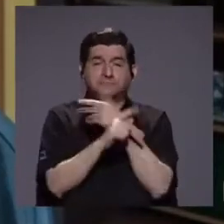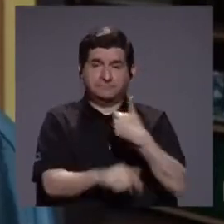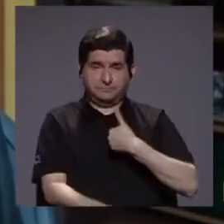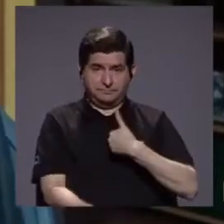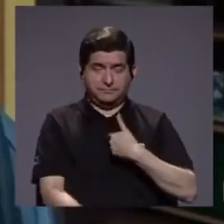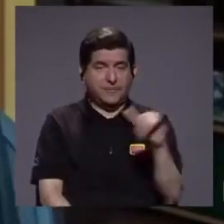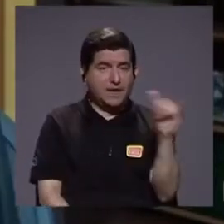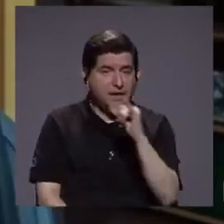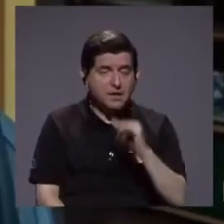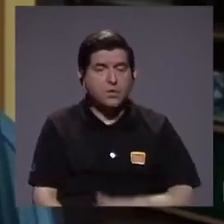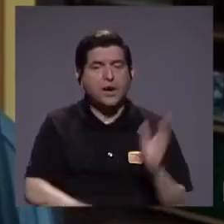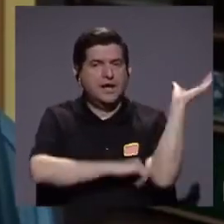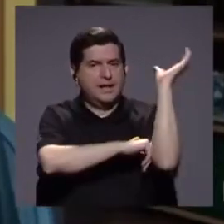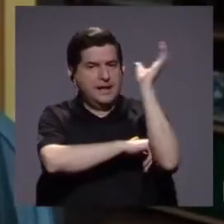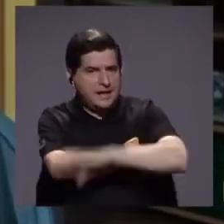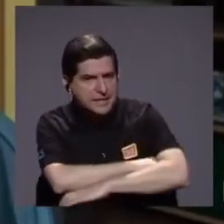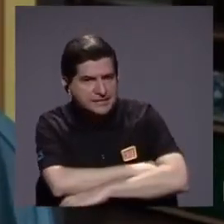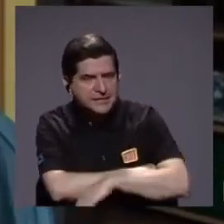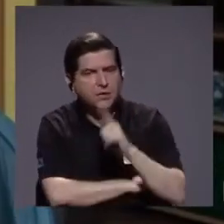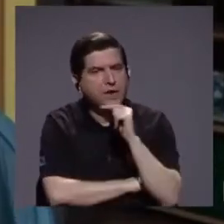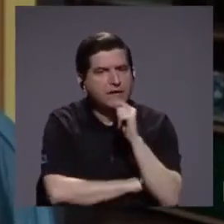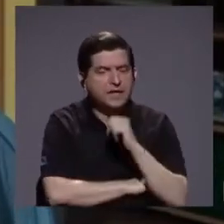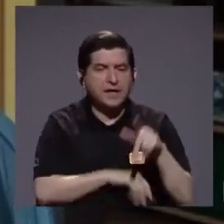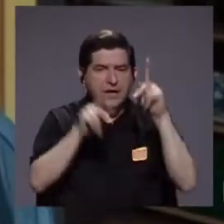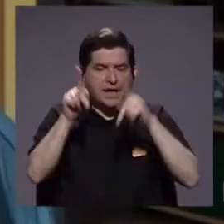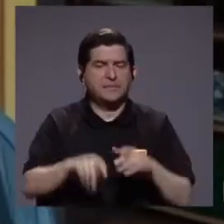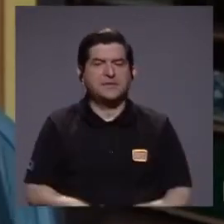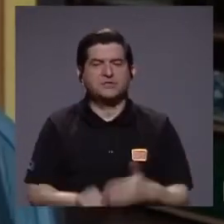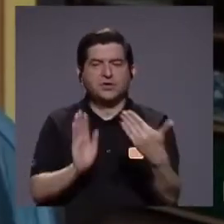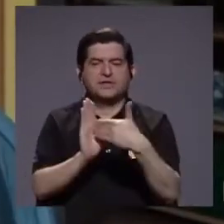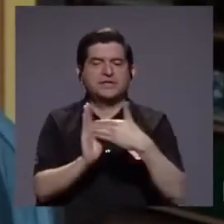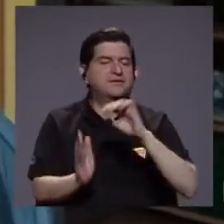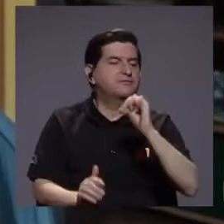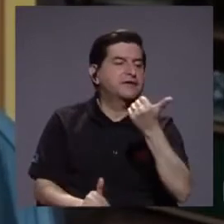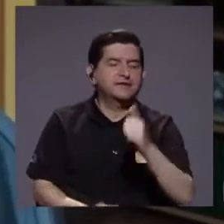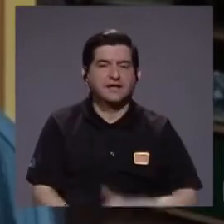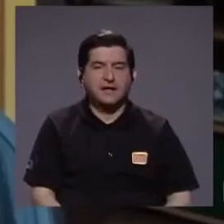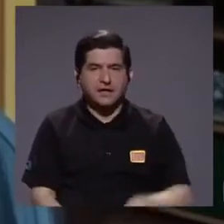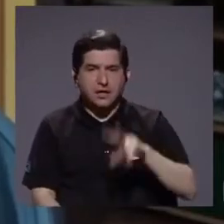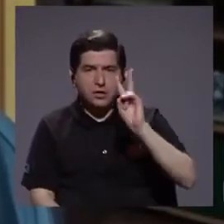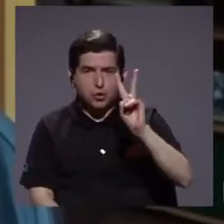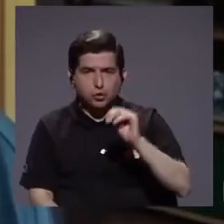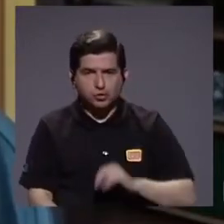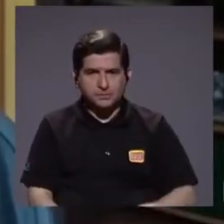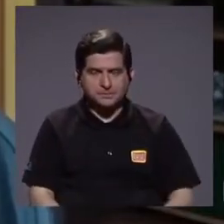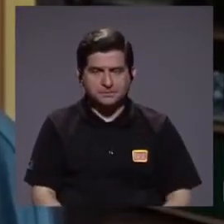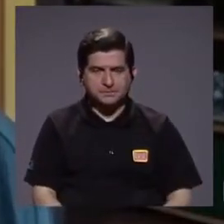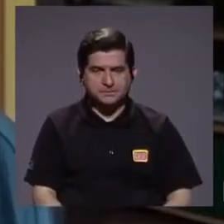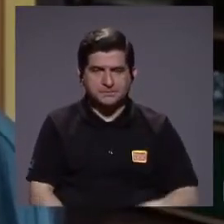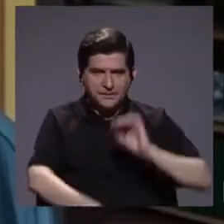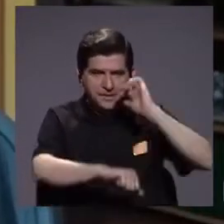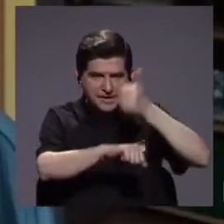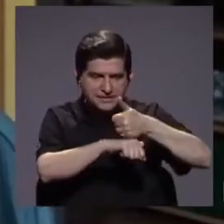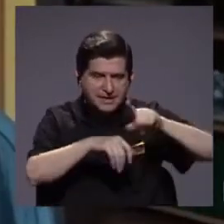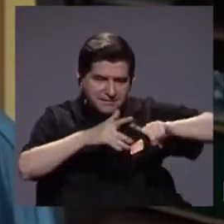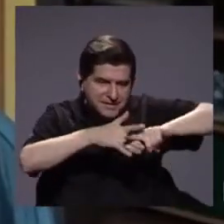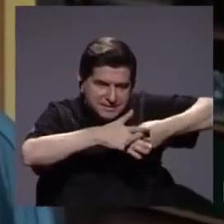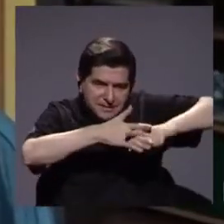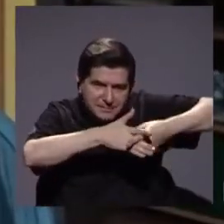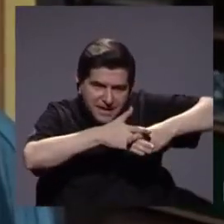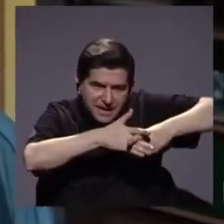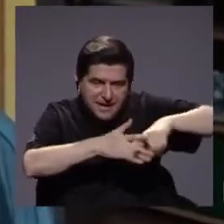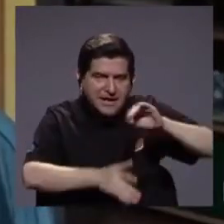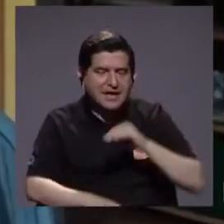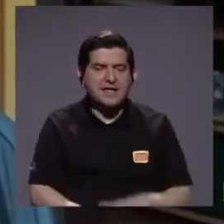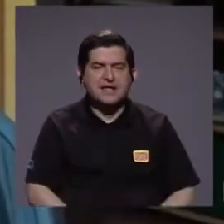y también sancionar a las personas ofensoras. Y 2, establecer los mecanismos y